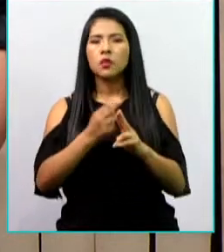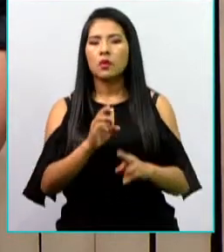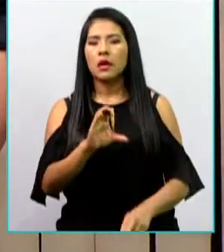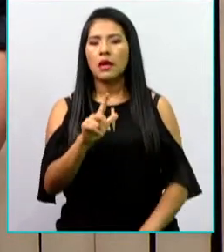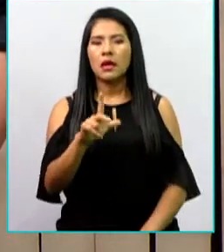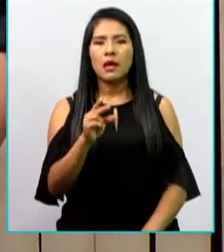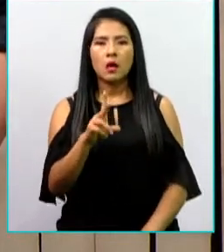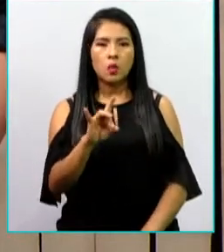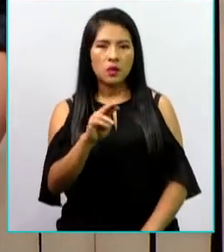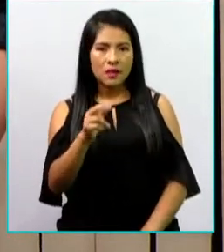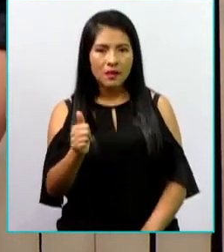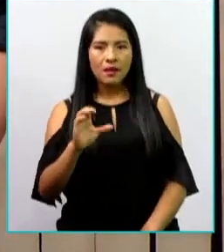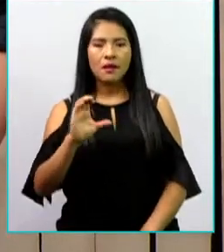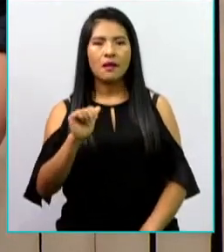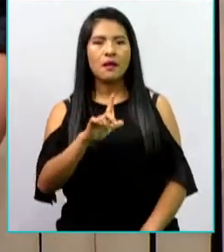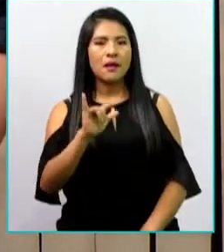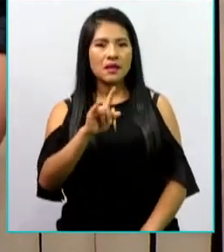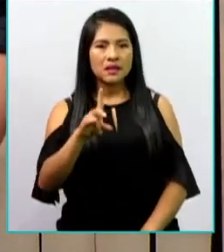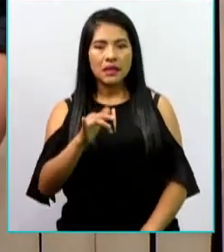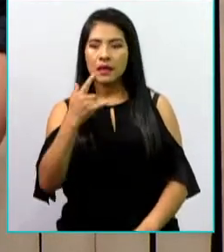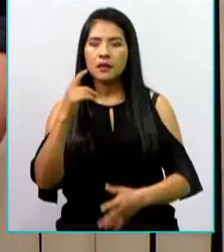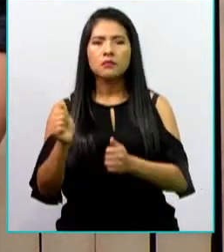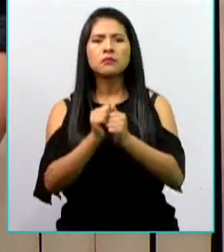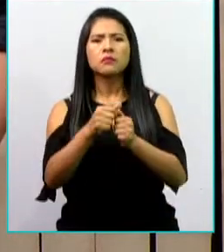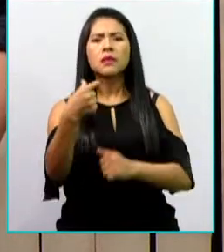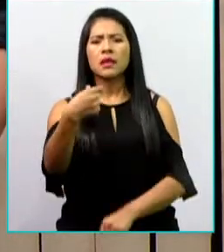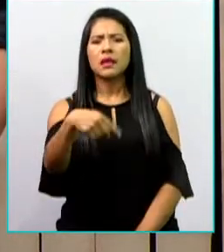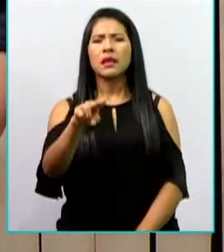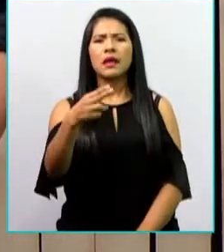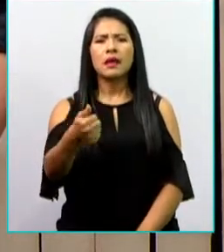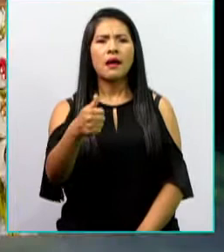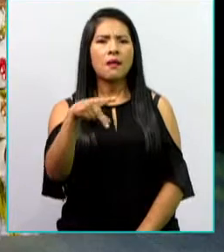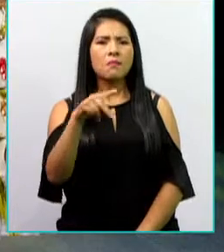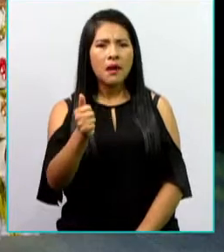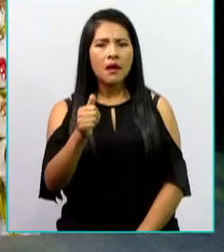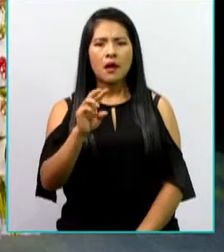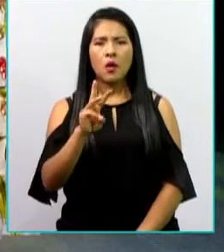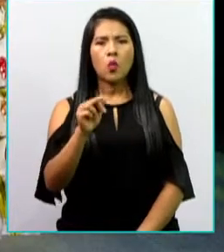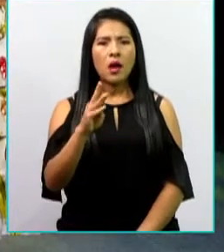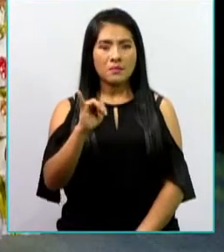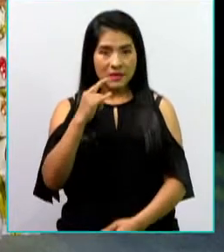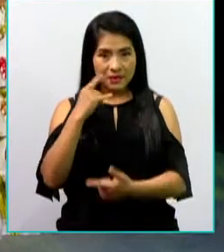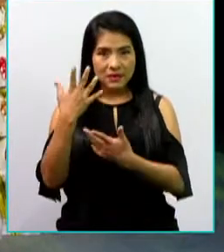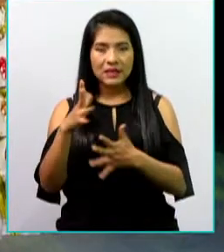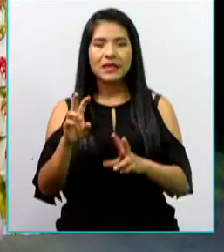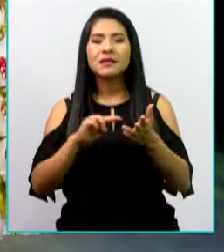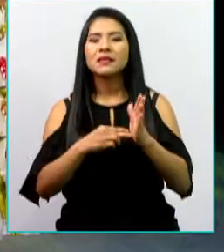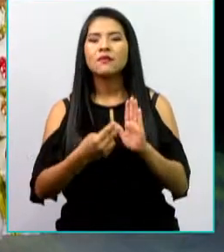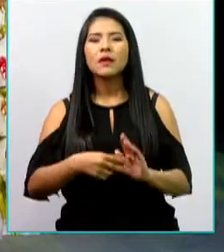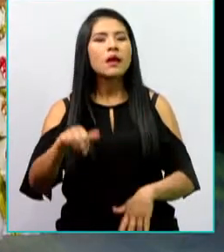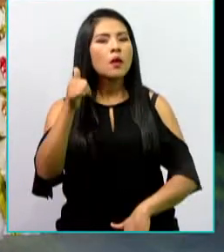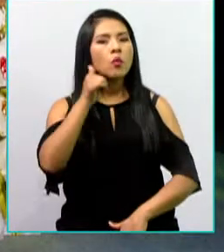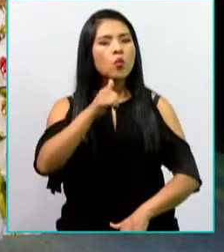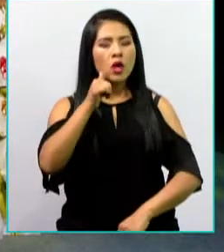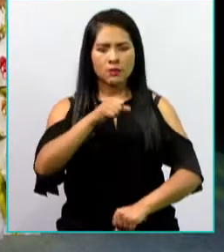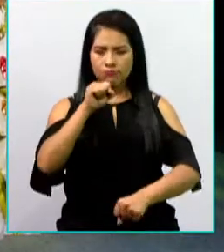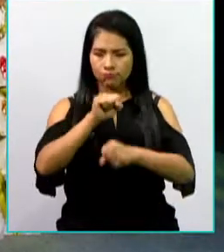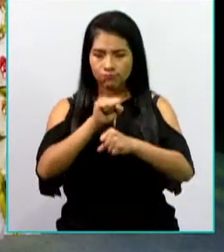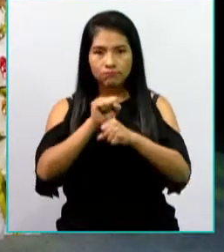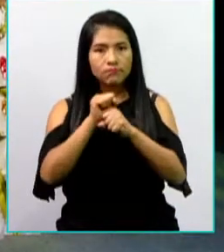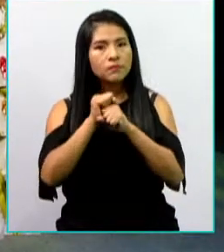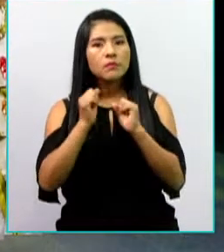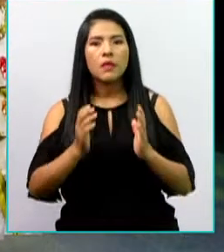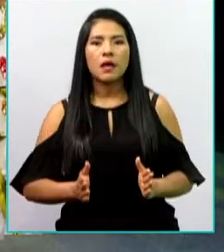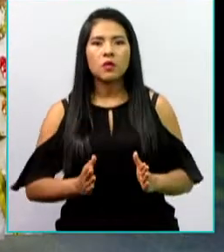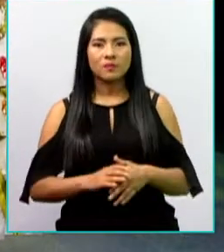Calizaya, está presentando con Apawarmi, ¿así? ¿Sí? Apawarmi, ¿no? Mujer trabajadora, señores y señoras. Y aquí estamos